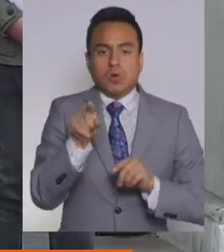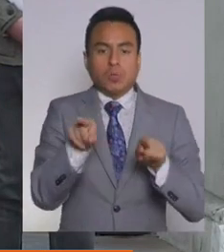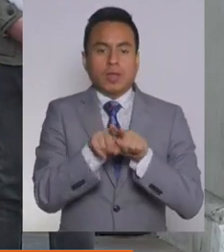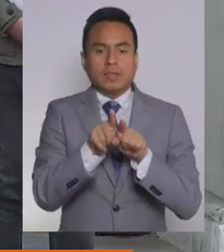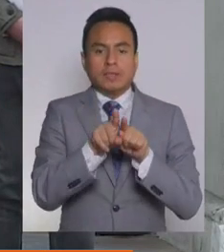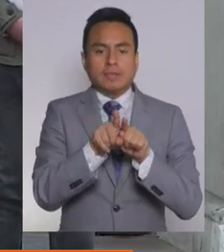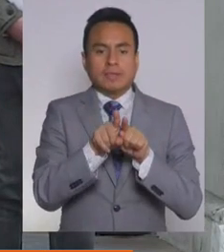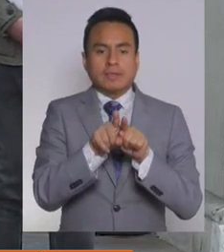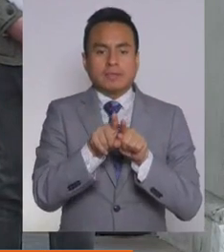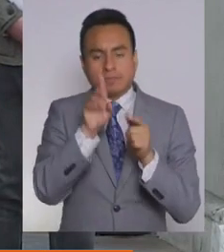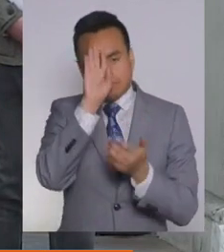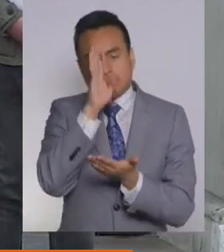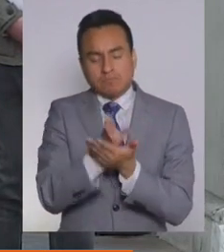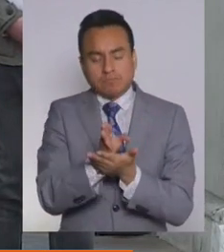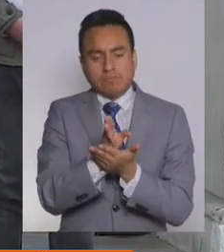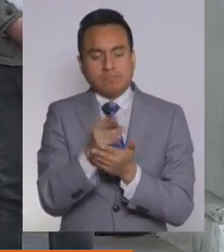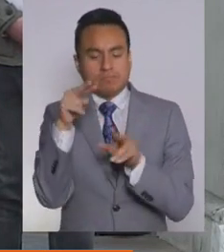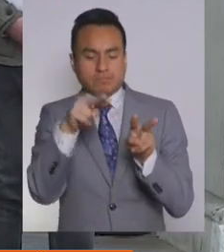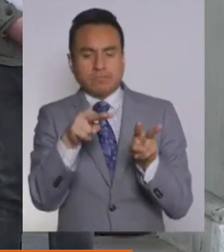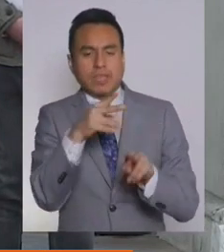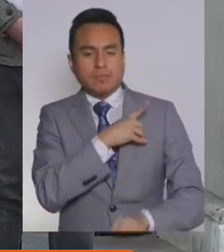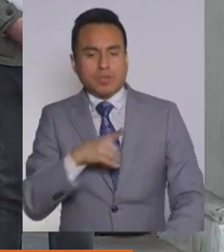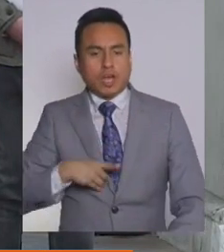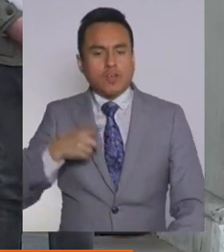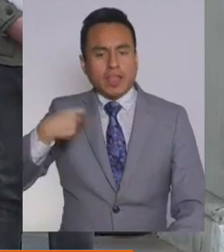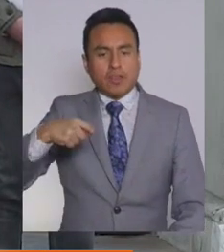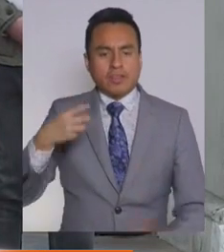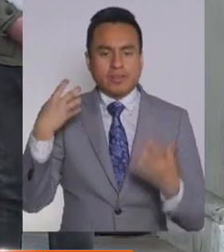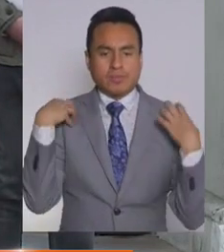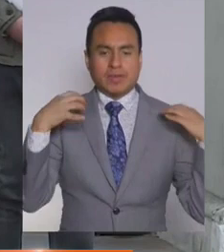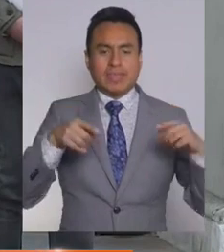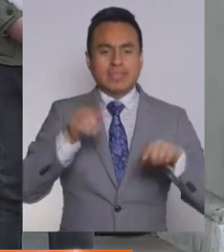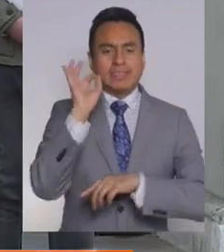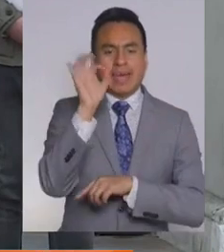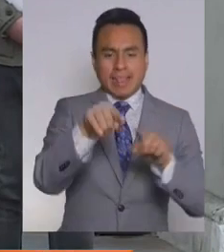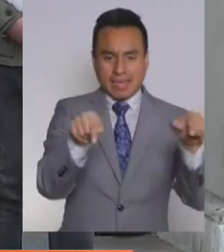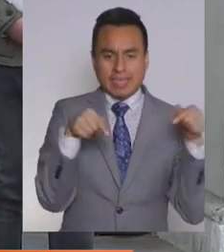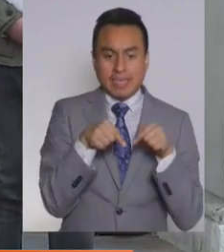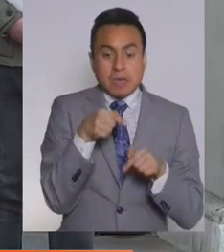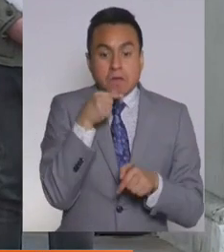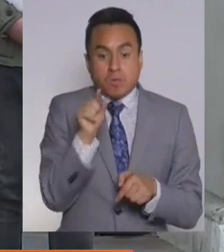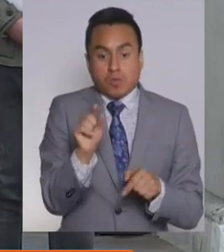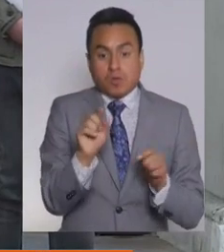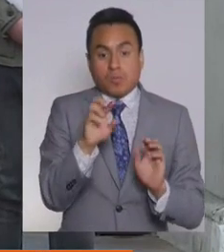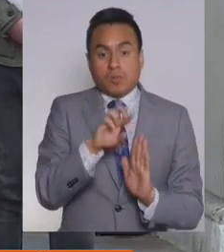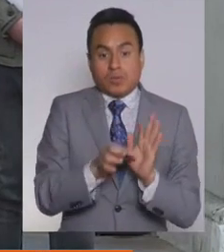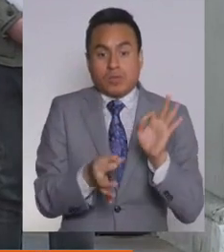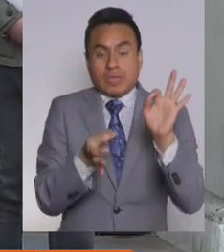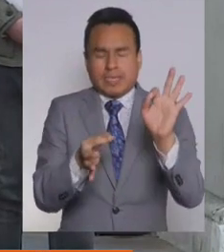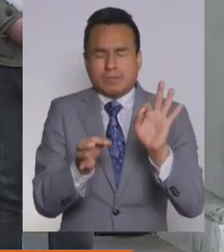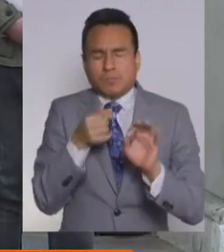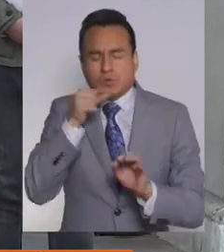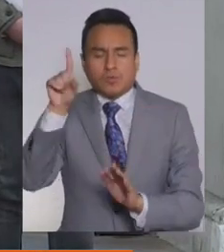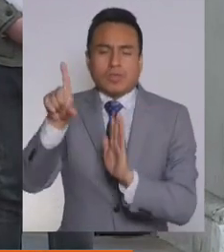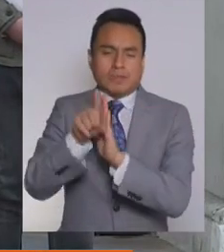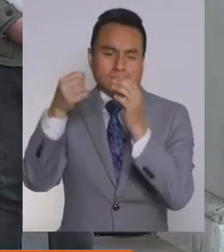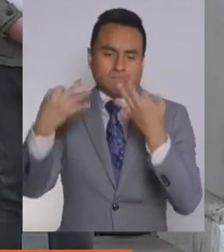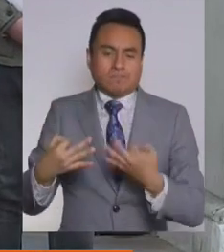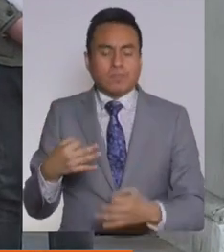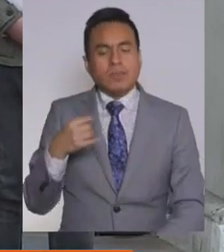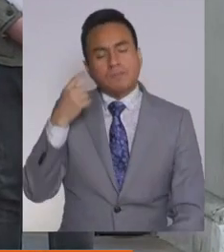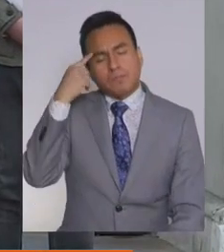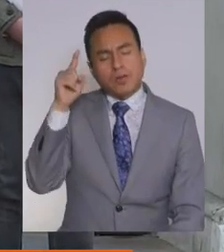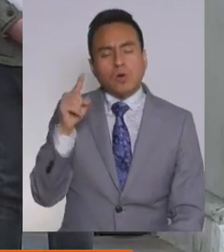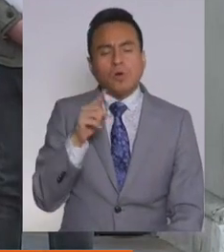ver decisiones por parte de los diputados y los senadores en sus respectivas salas y esperamos que prontamente sean ley, es lo que buscamos. Pero,